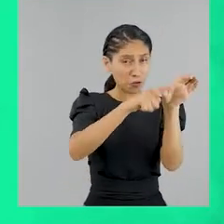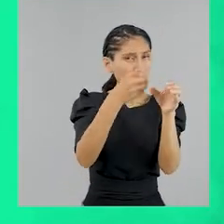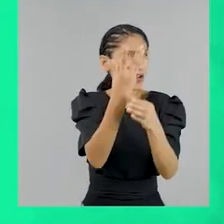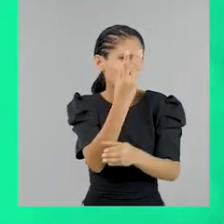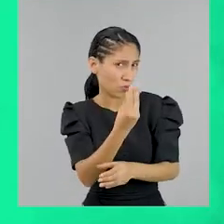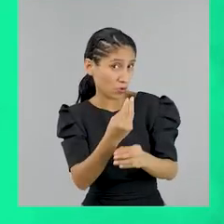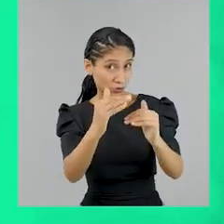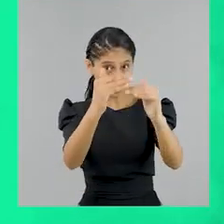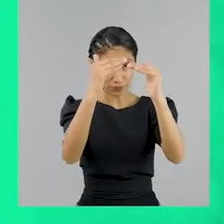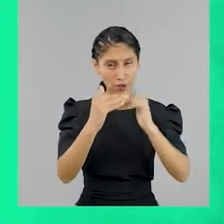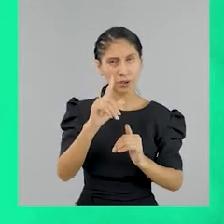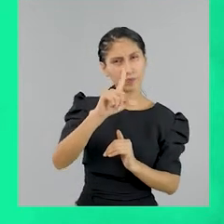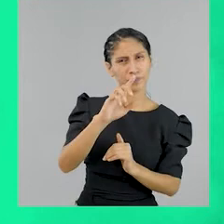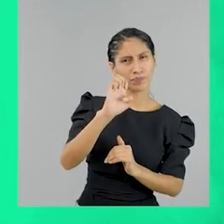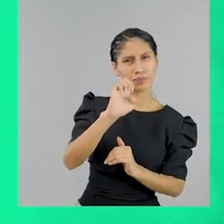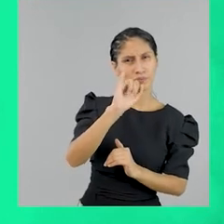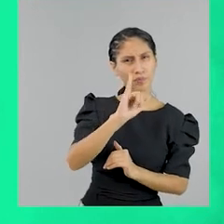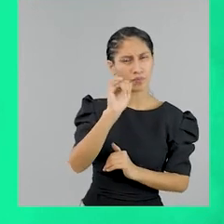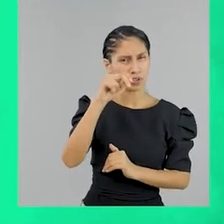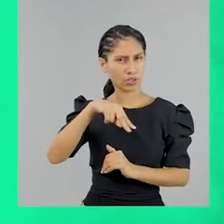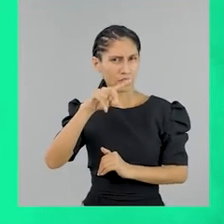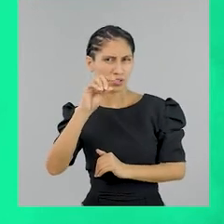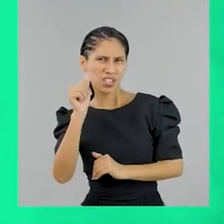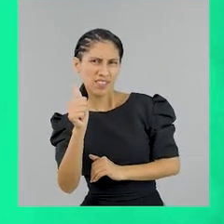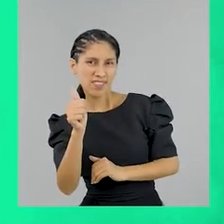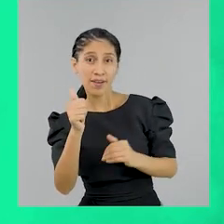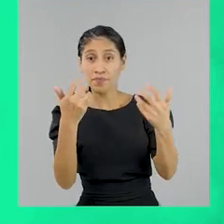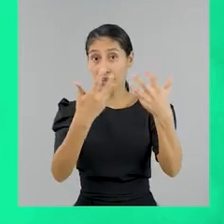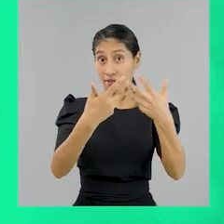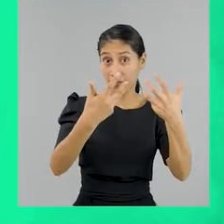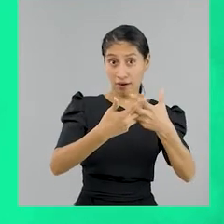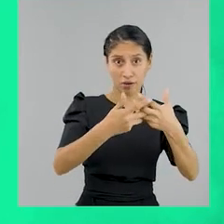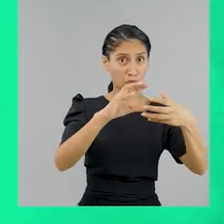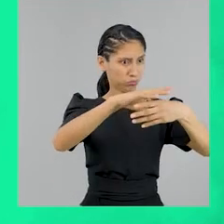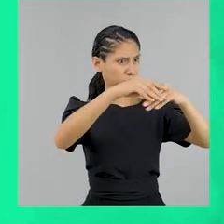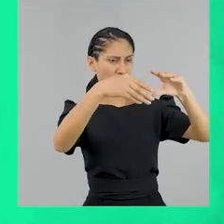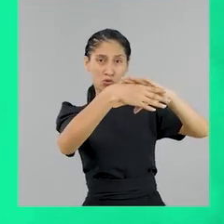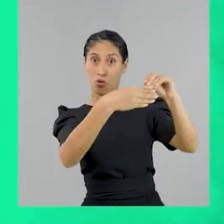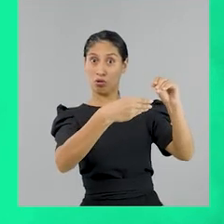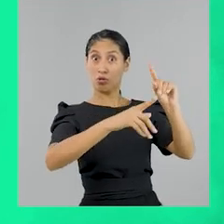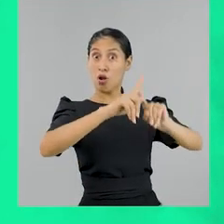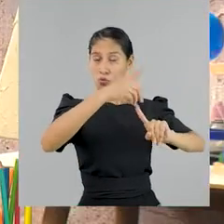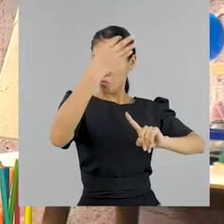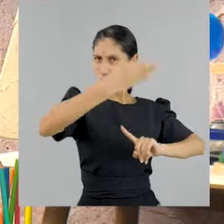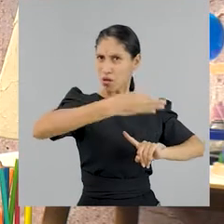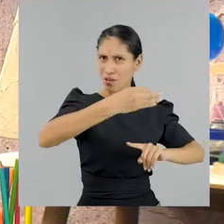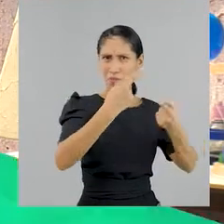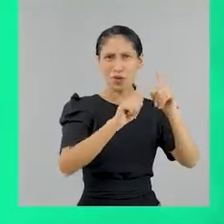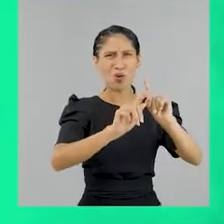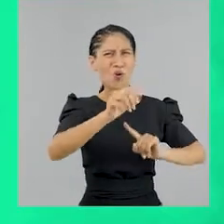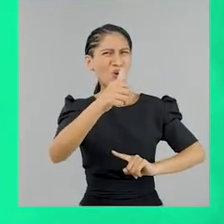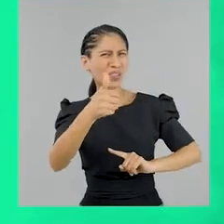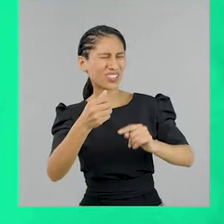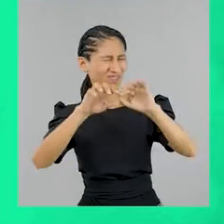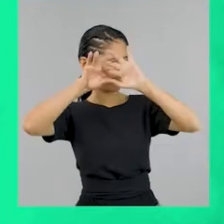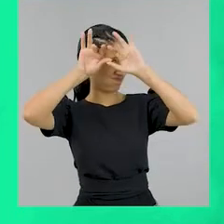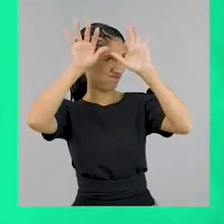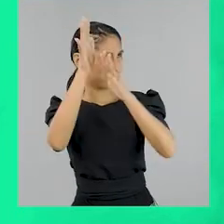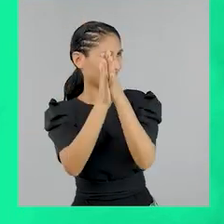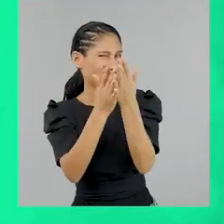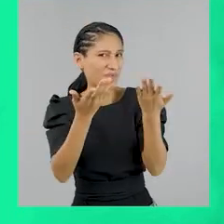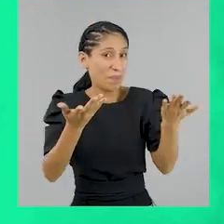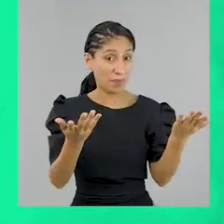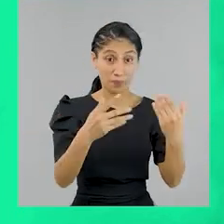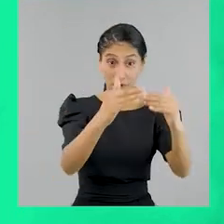rápido. Leyenda, narraciones que mezclan hechos reales y sobrenaturales. Mito, historia de